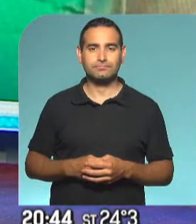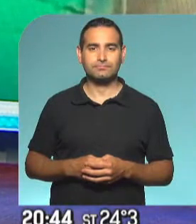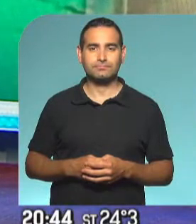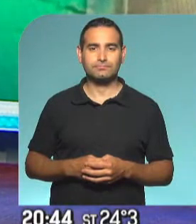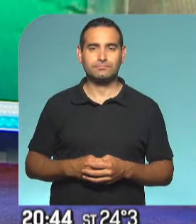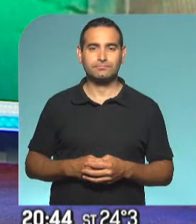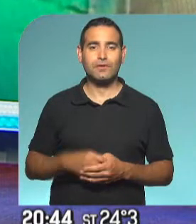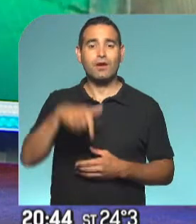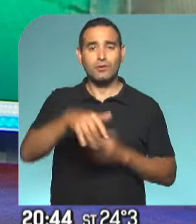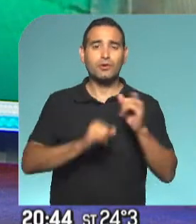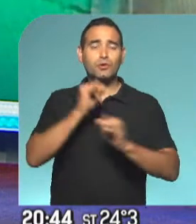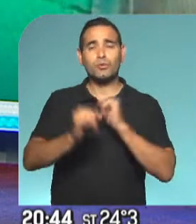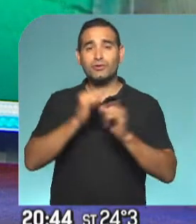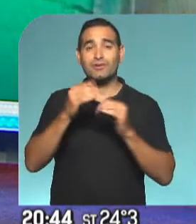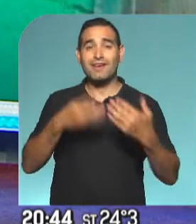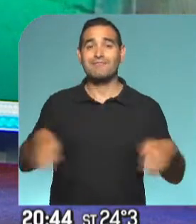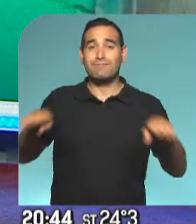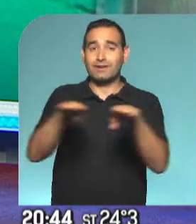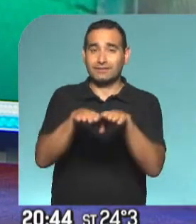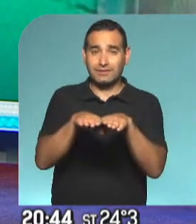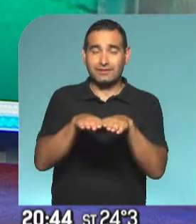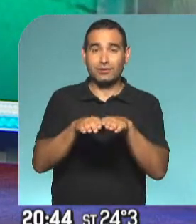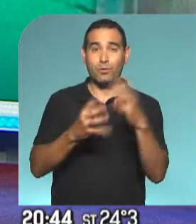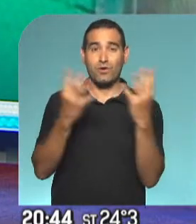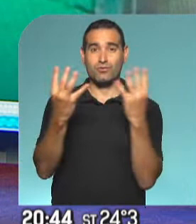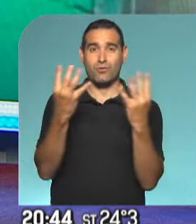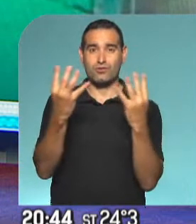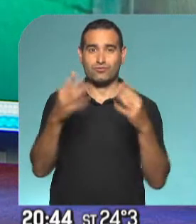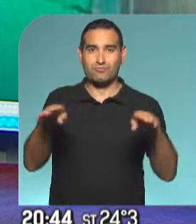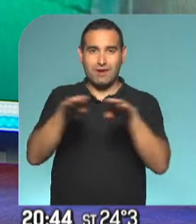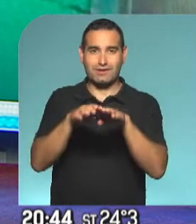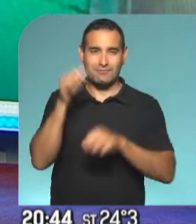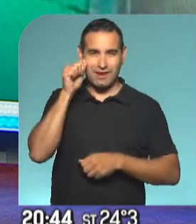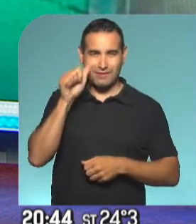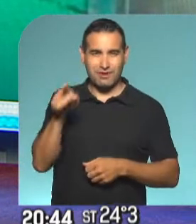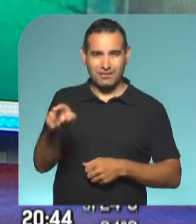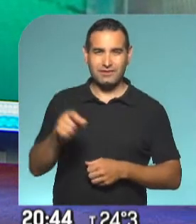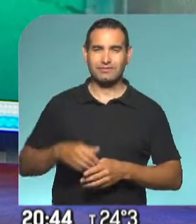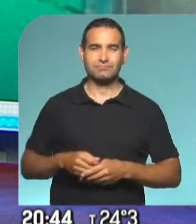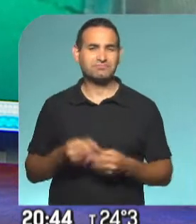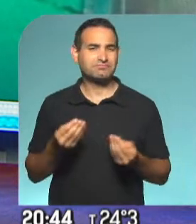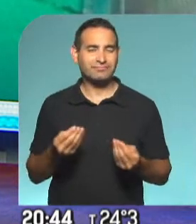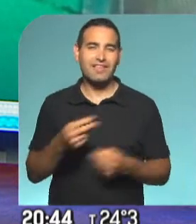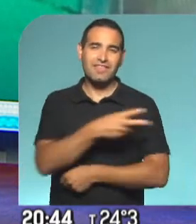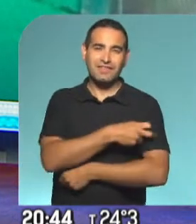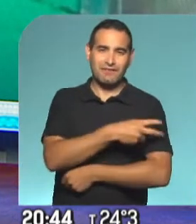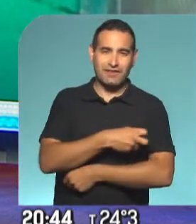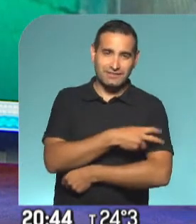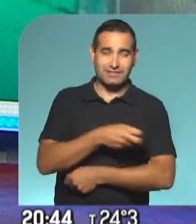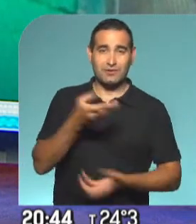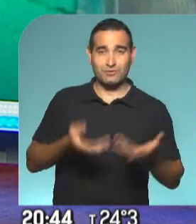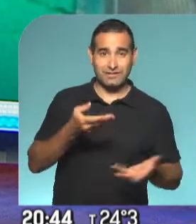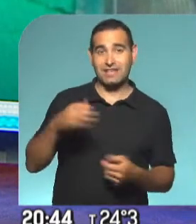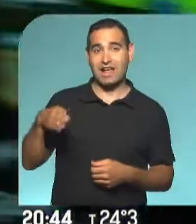Y ahora hablamos de un empate 4-4 en Mar del Plata, pero tiene que ver fundamentalmente Defensa y Aldo